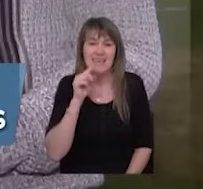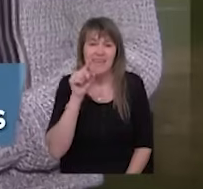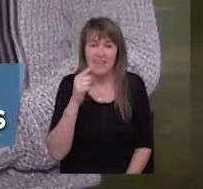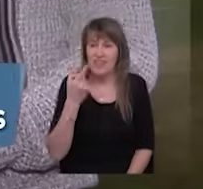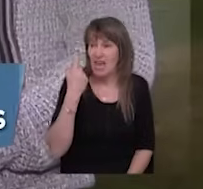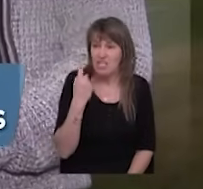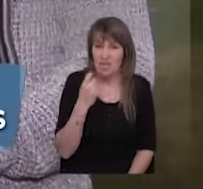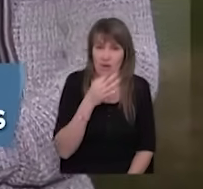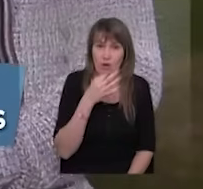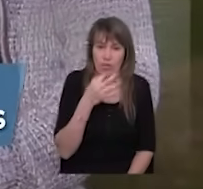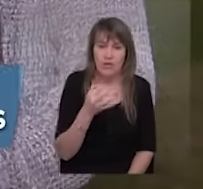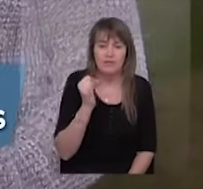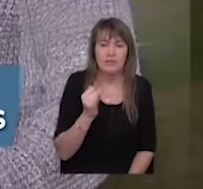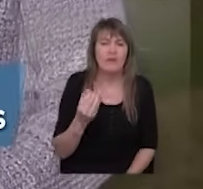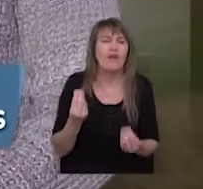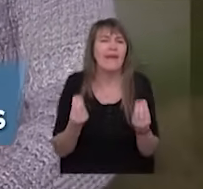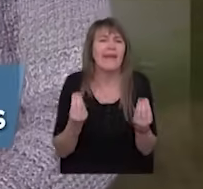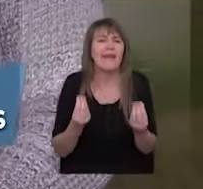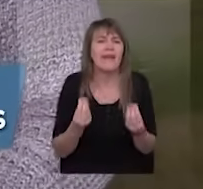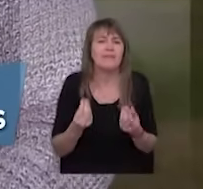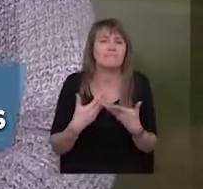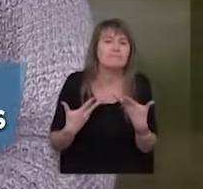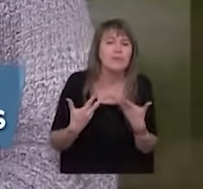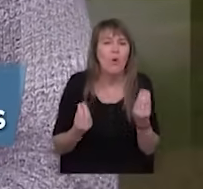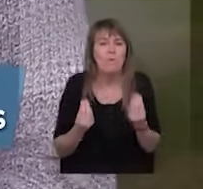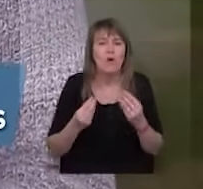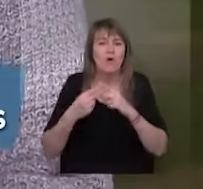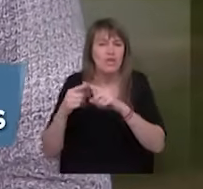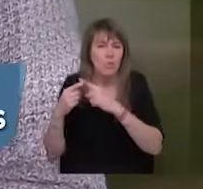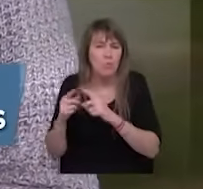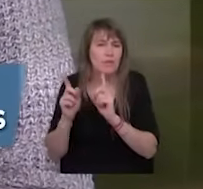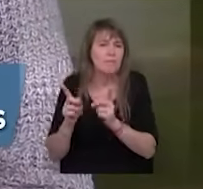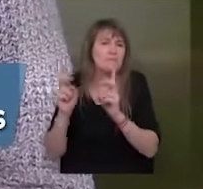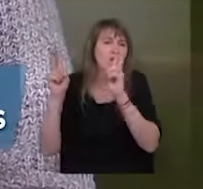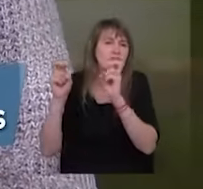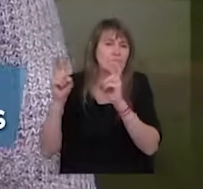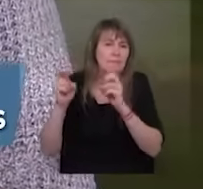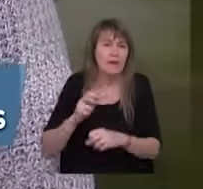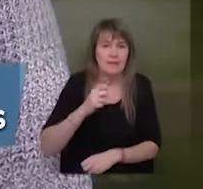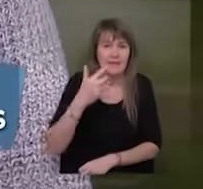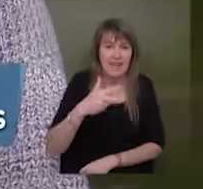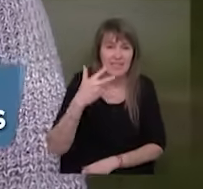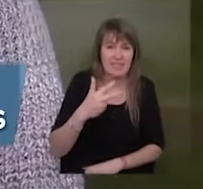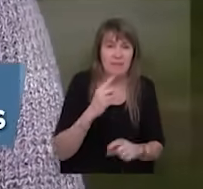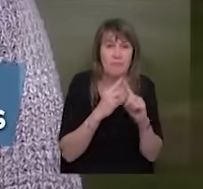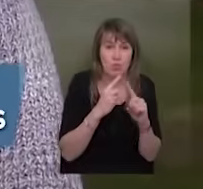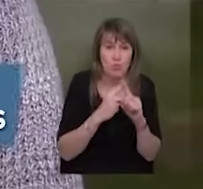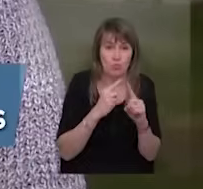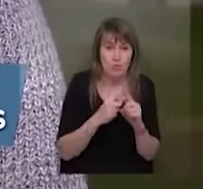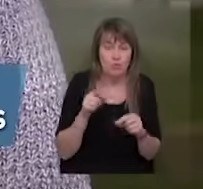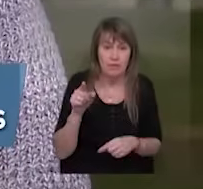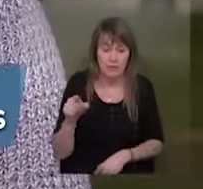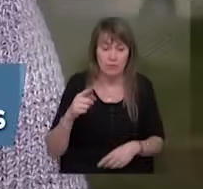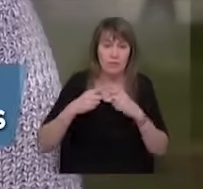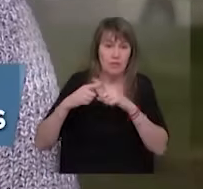jornada de ayer pero con Con qué sabor qué sabor deja la discusión con estos 13 minutos que fue de alguna forma uno de los ejes de la